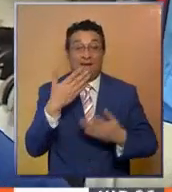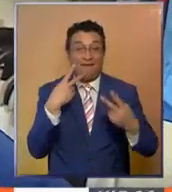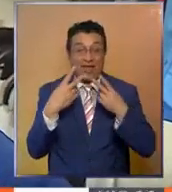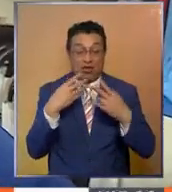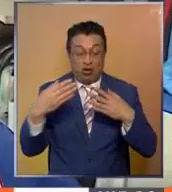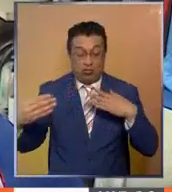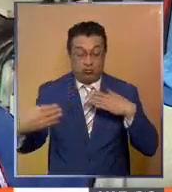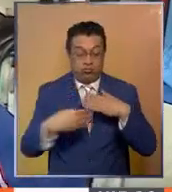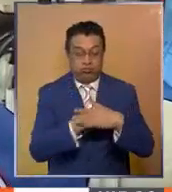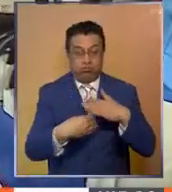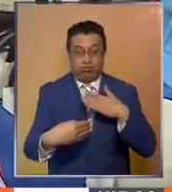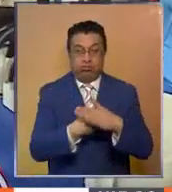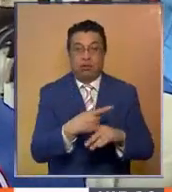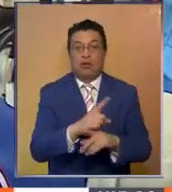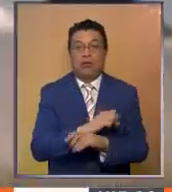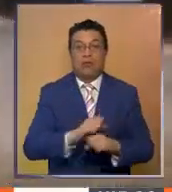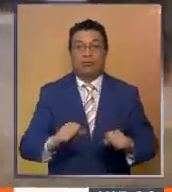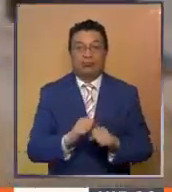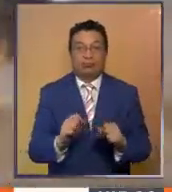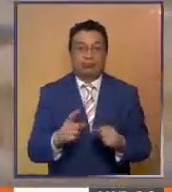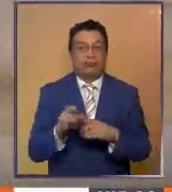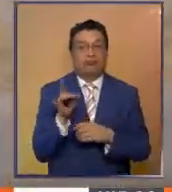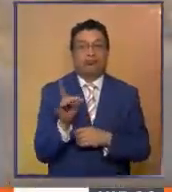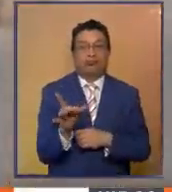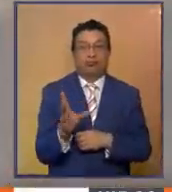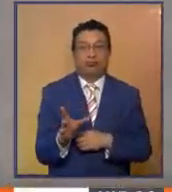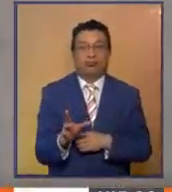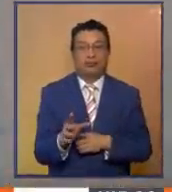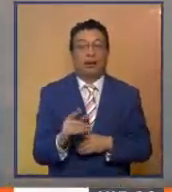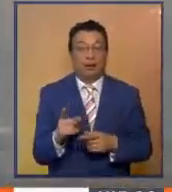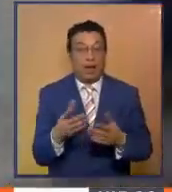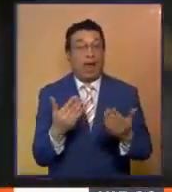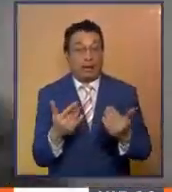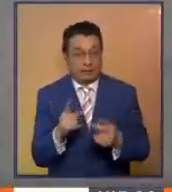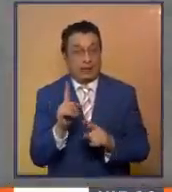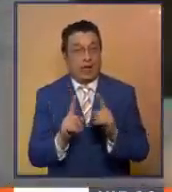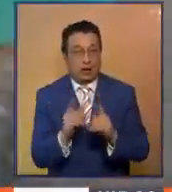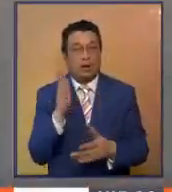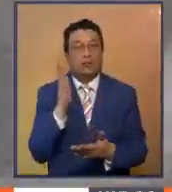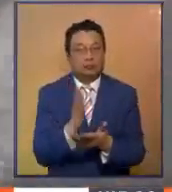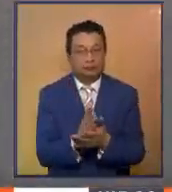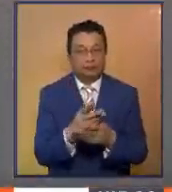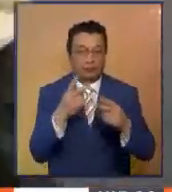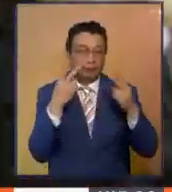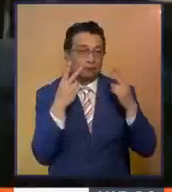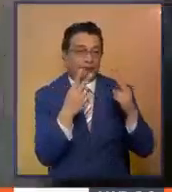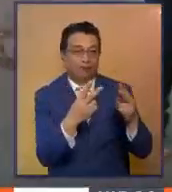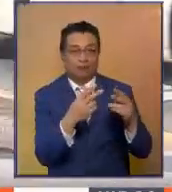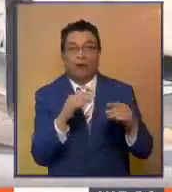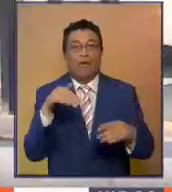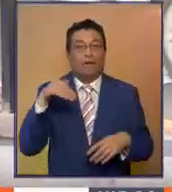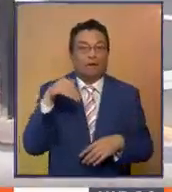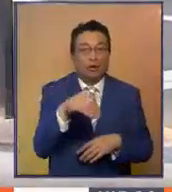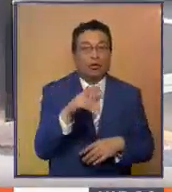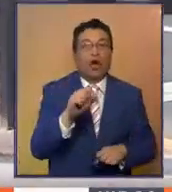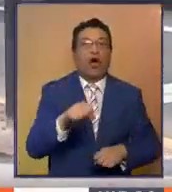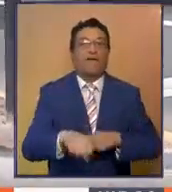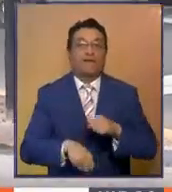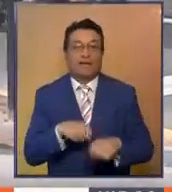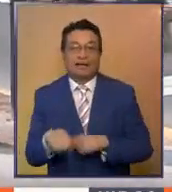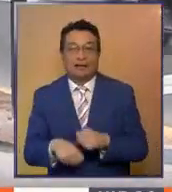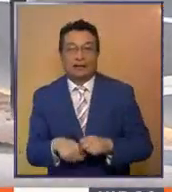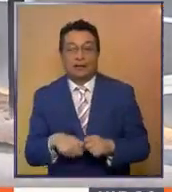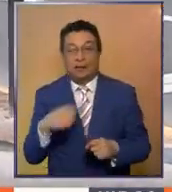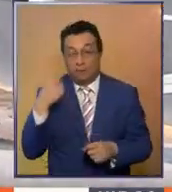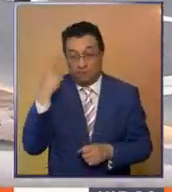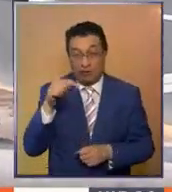viento congele mi cuerpo. Hay quienes lo necesitarán para caminar al transporte público o para tomar la bicicleta, pero por